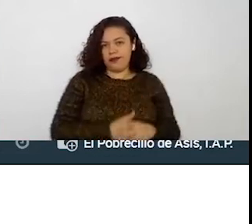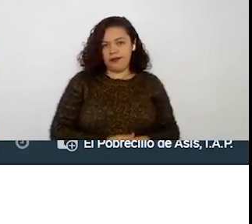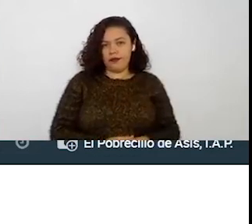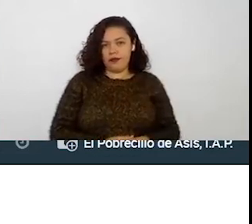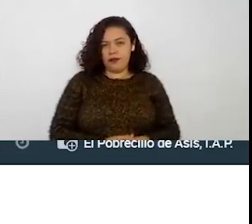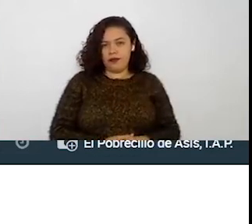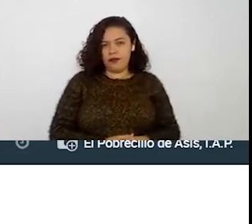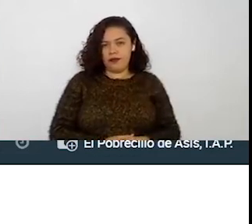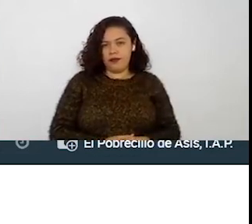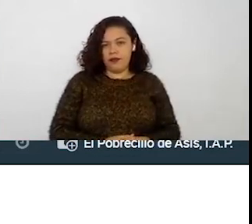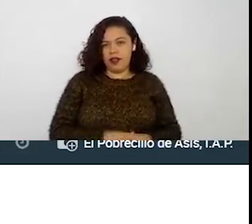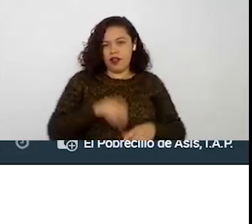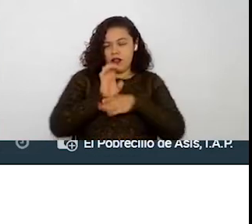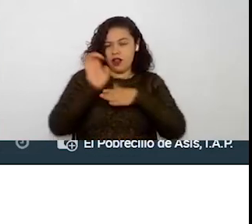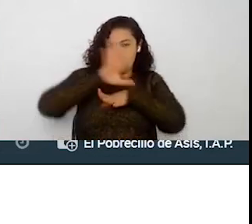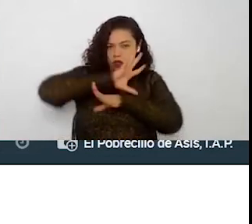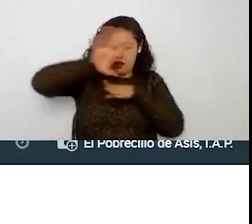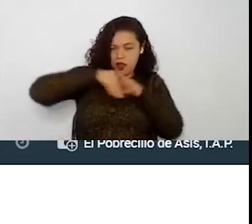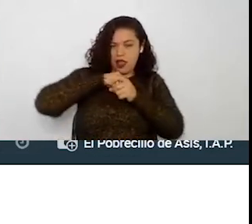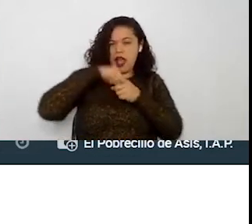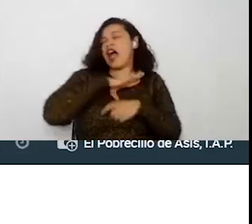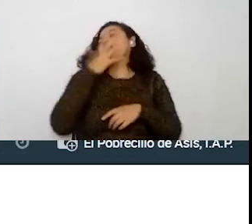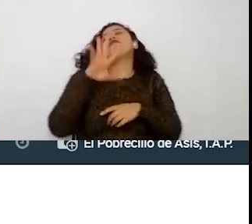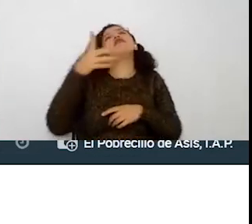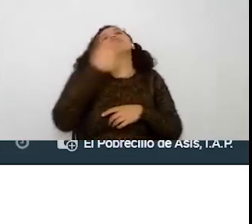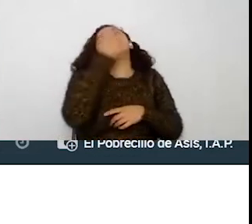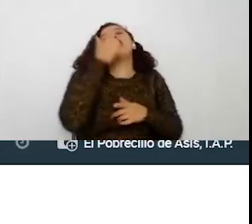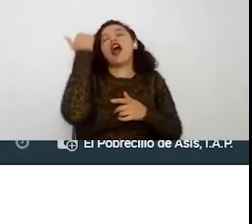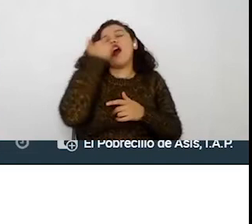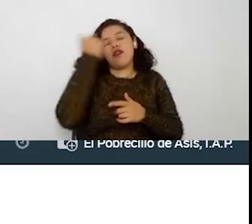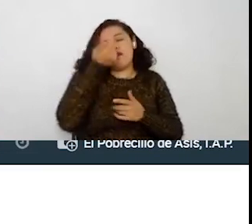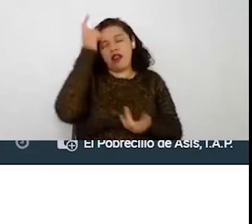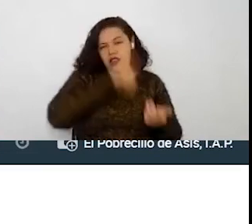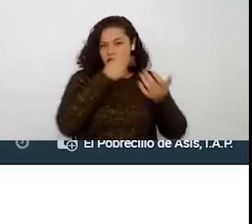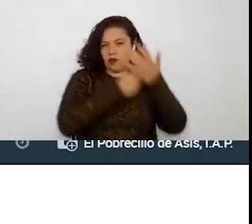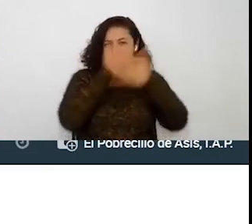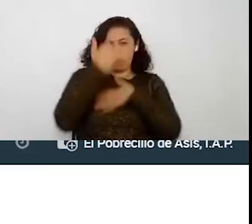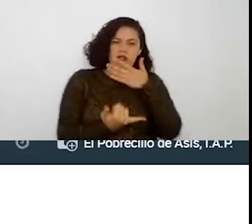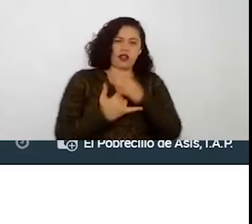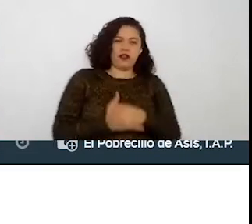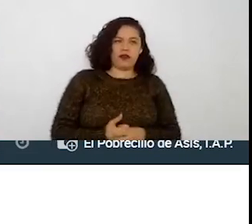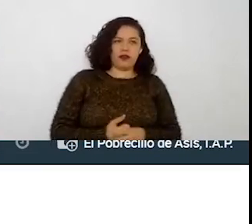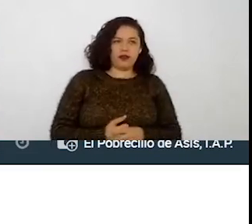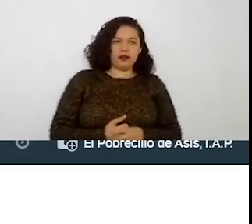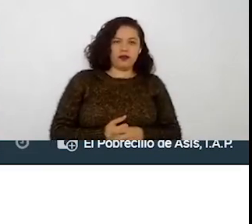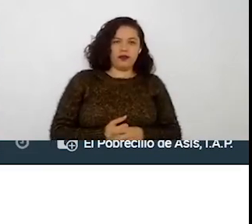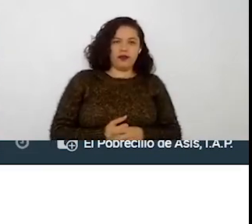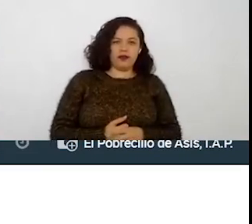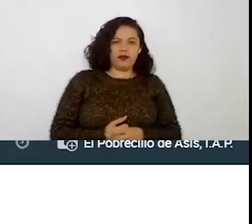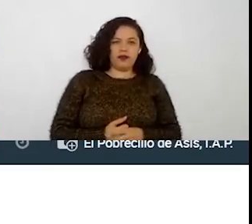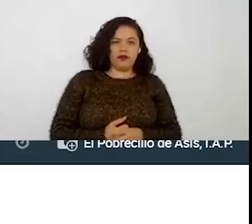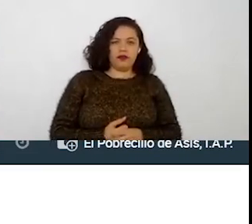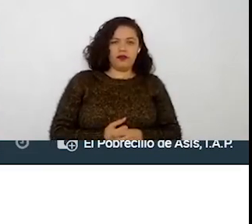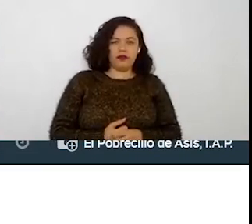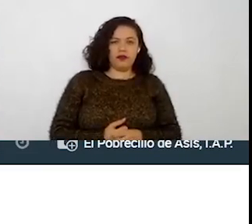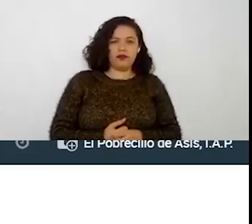en total vamos a tener como a unos 100 alumnos en este proyecto que tenemos con la escuela ahora vamos